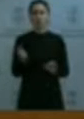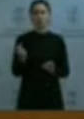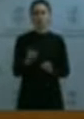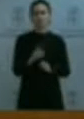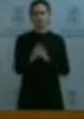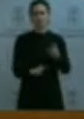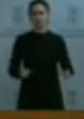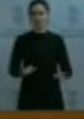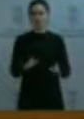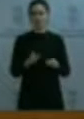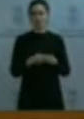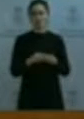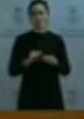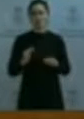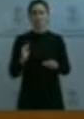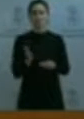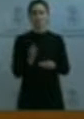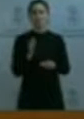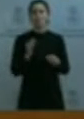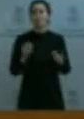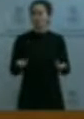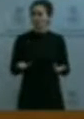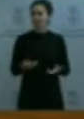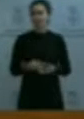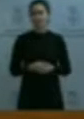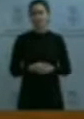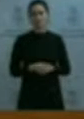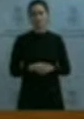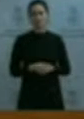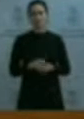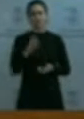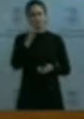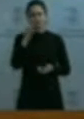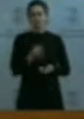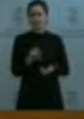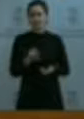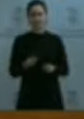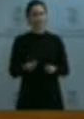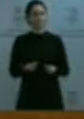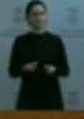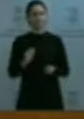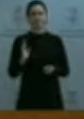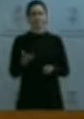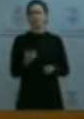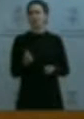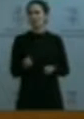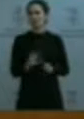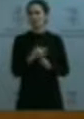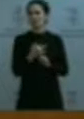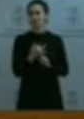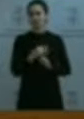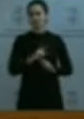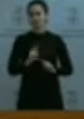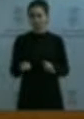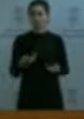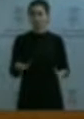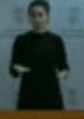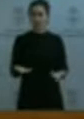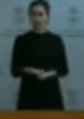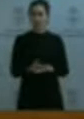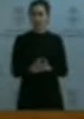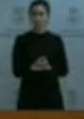nadie sabía cuántos afectados había ni en qué situaciones se encontraban. Estaba todo disperso y nos encontramos con